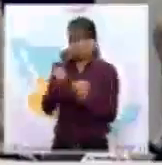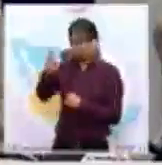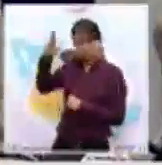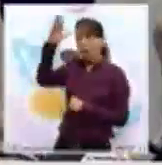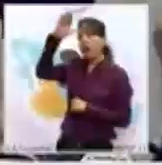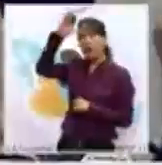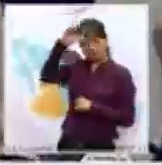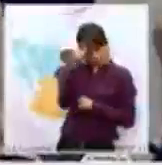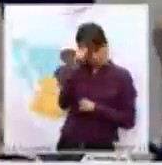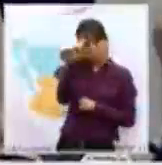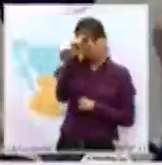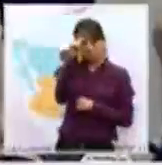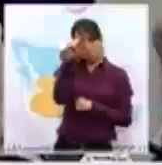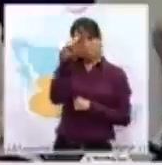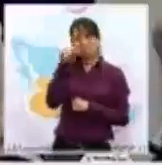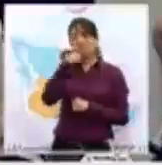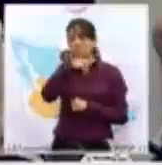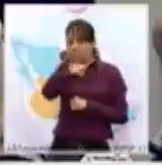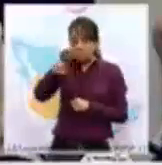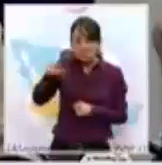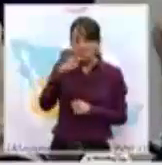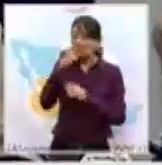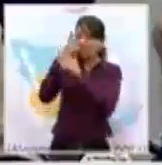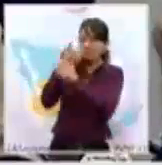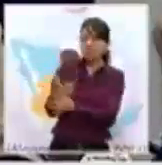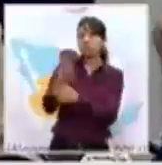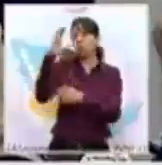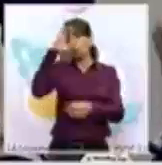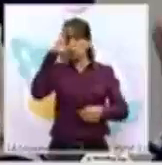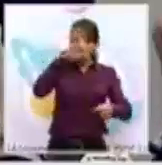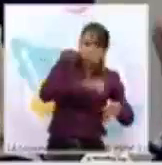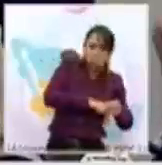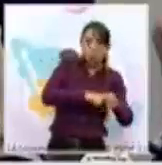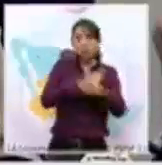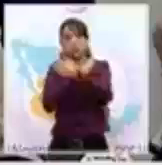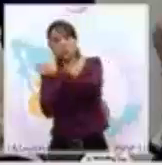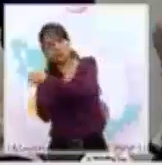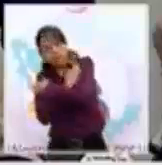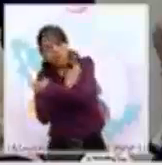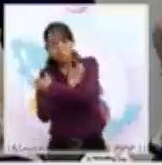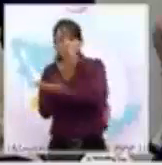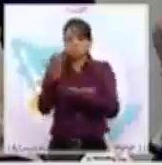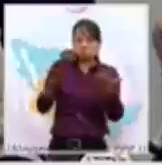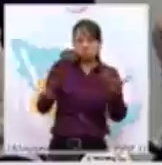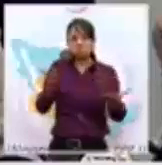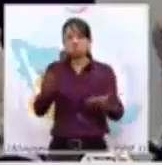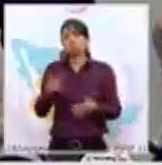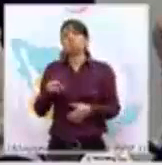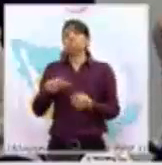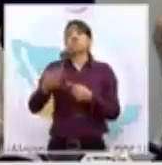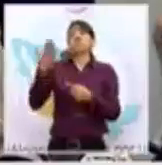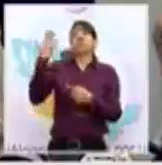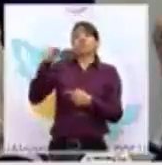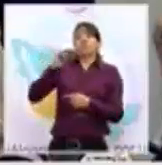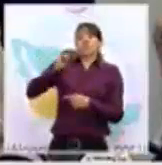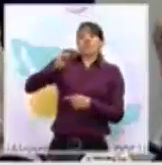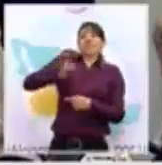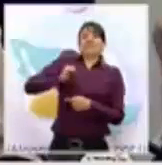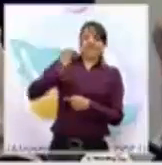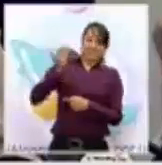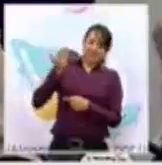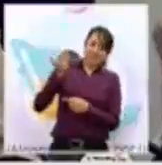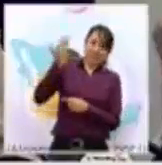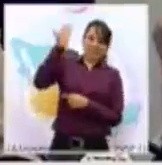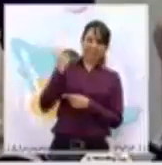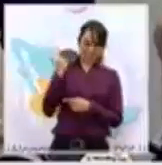de que la cultura y la educación, sobre todo a lo largo del siglo pasado, fue un elemento